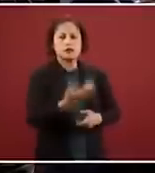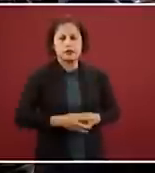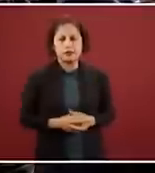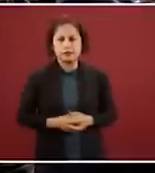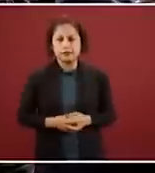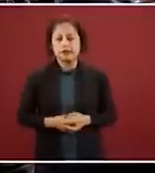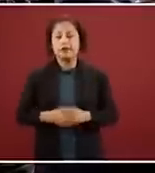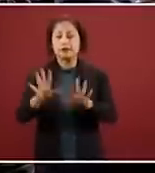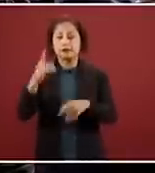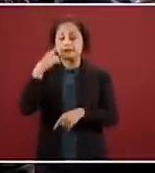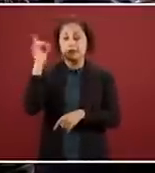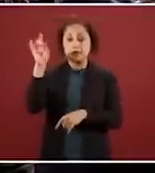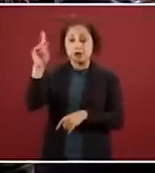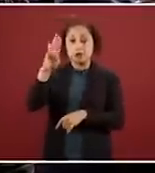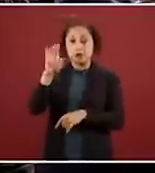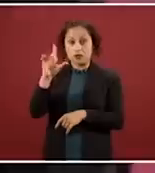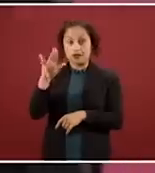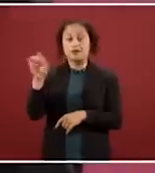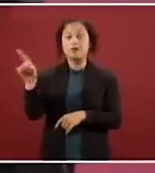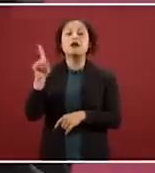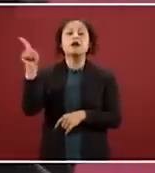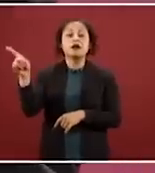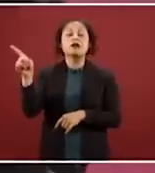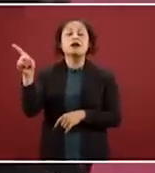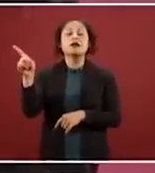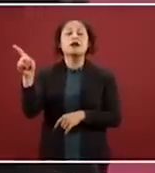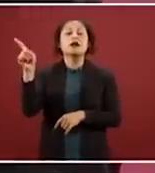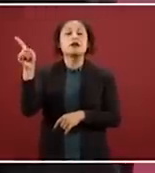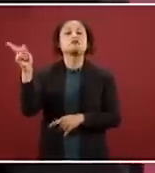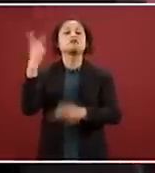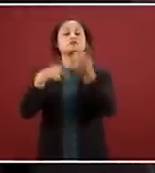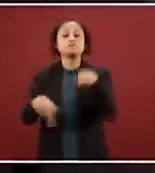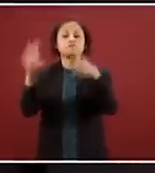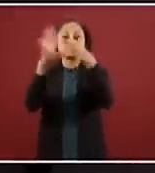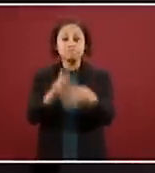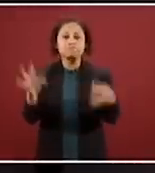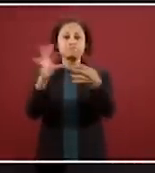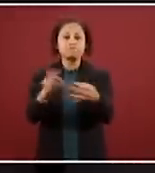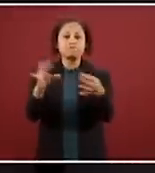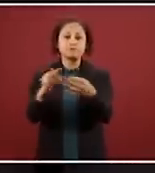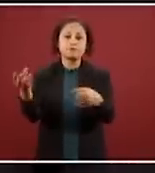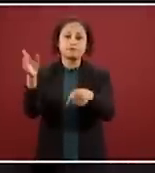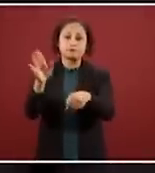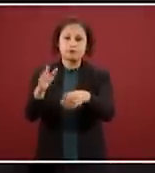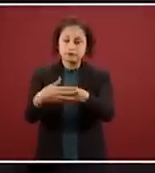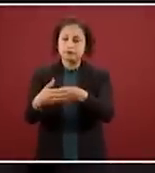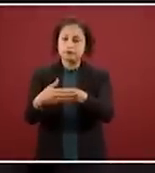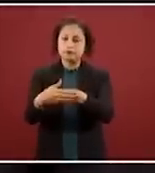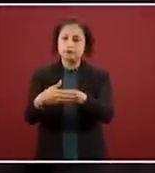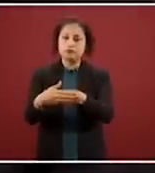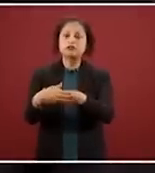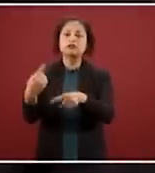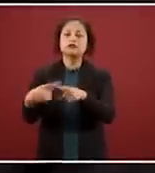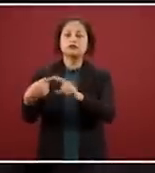el caso de Bolivia va a estar informando constantemente el secretario de